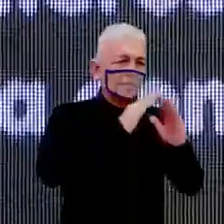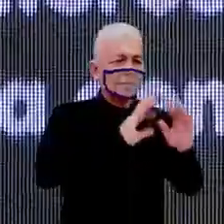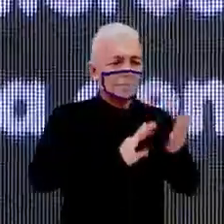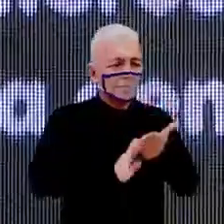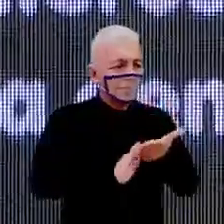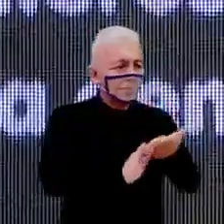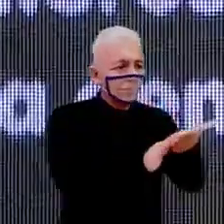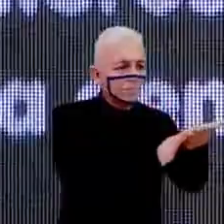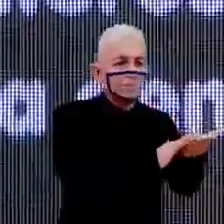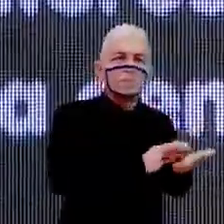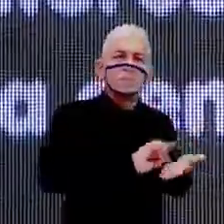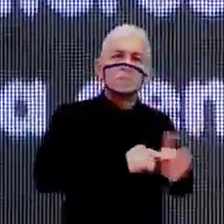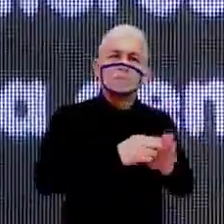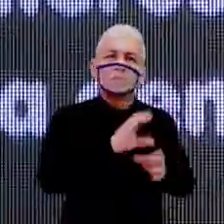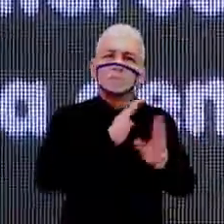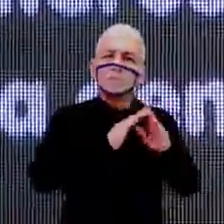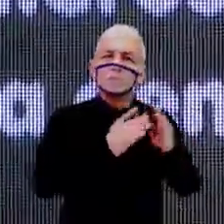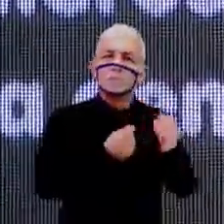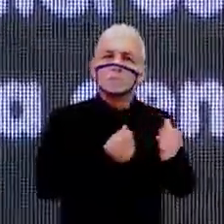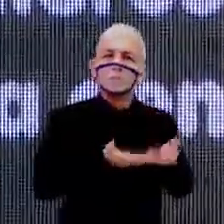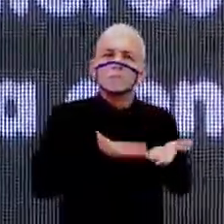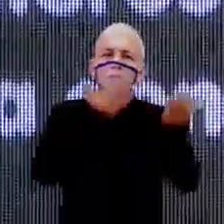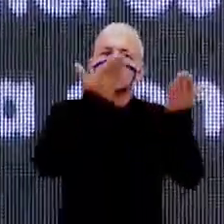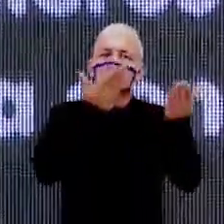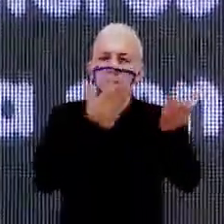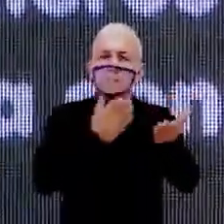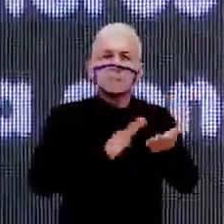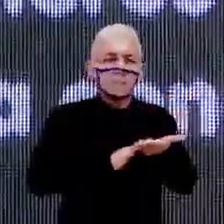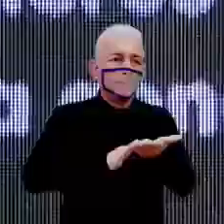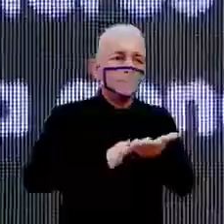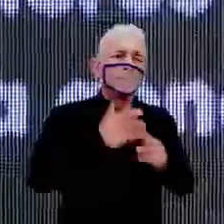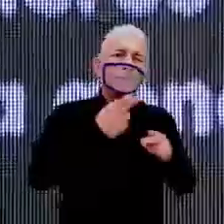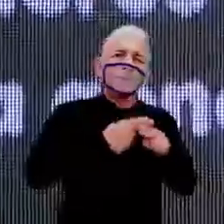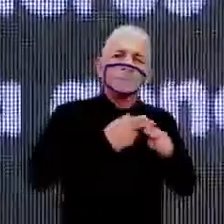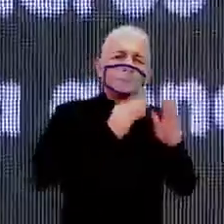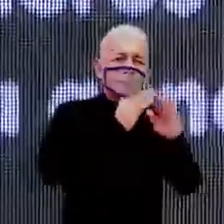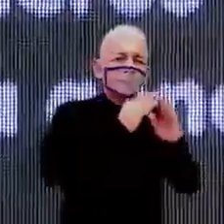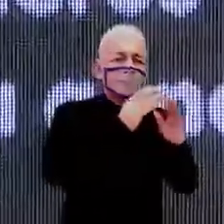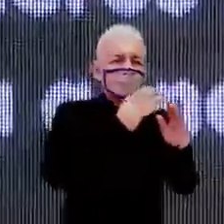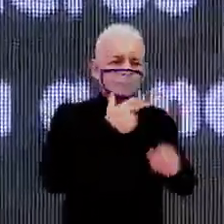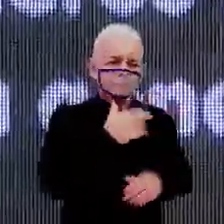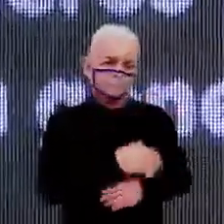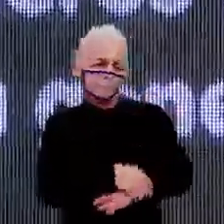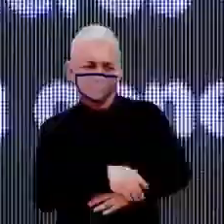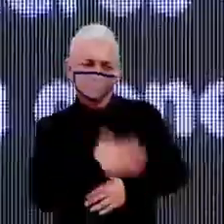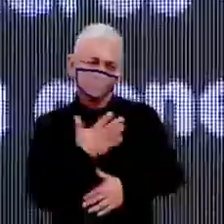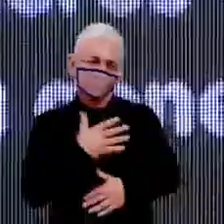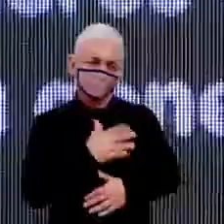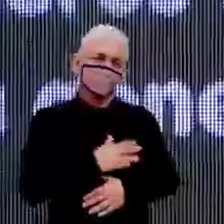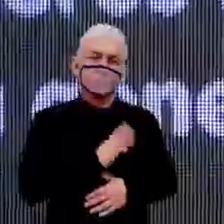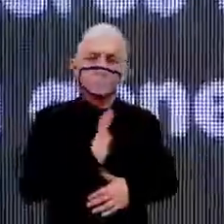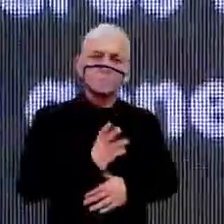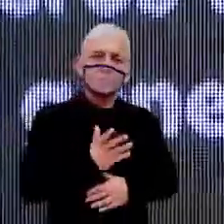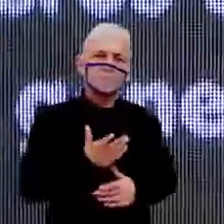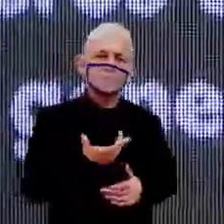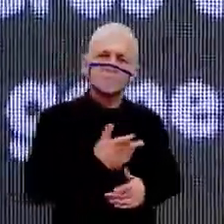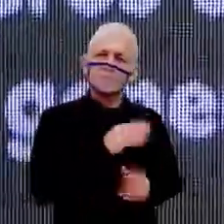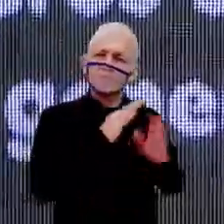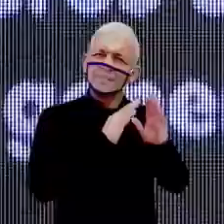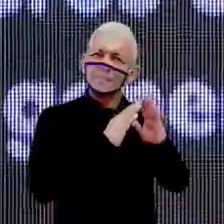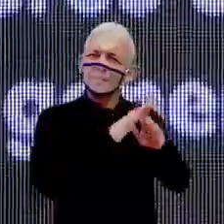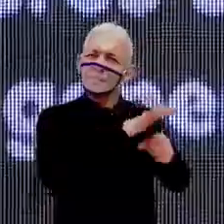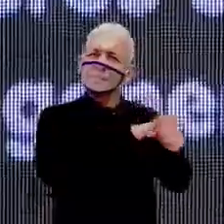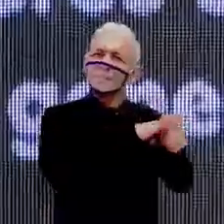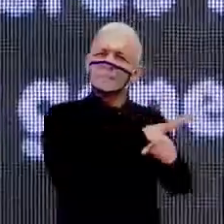Les sube el valor de su propiedad, así que el barranquillero que antes tenía algo que era de difícil venta por la tipificación de